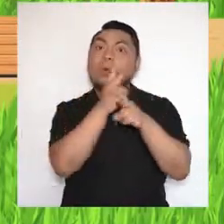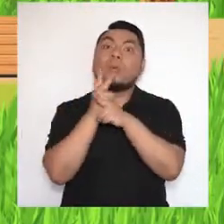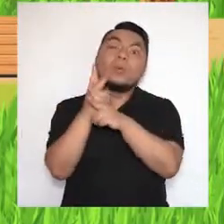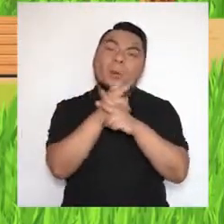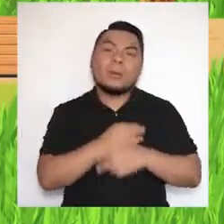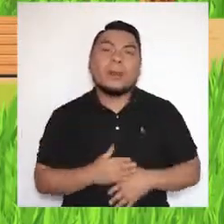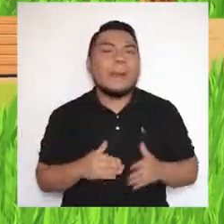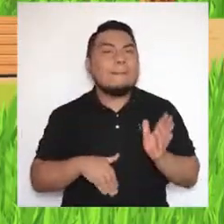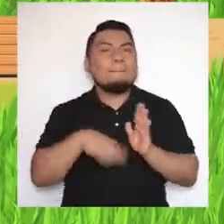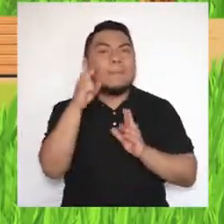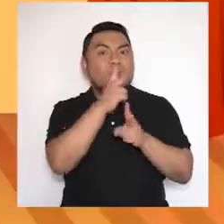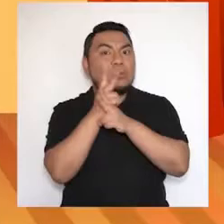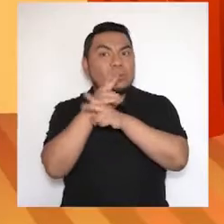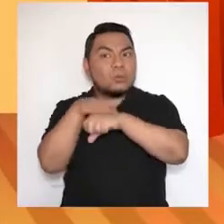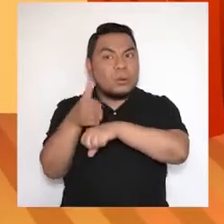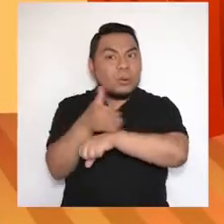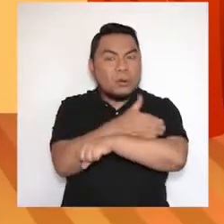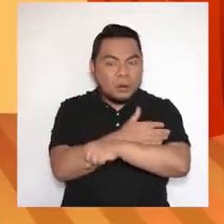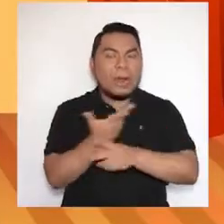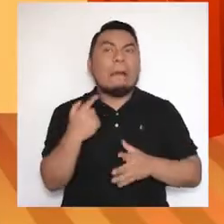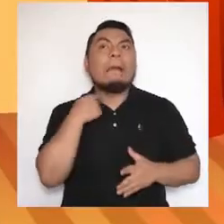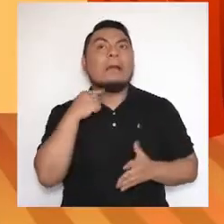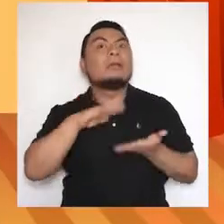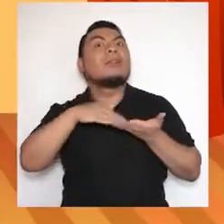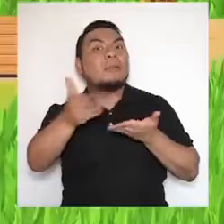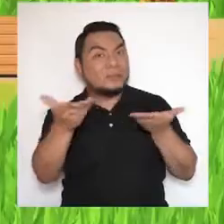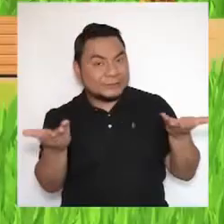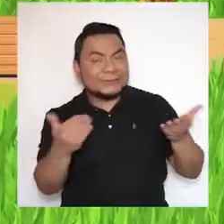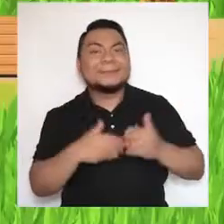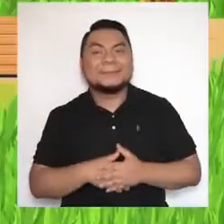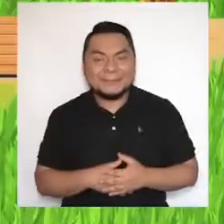cuidarnos. Más vale prevenir que lamentar.